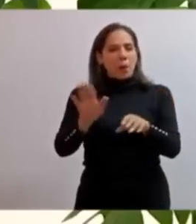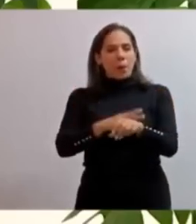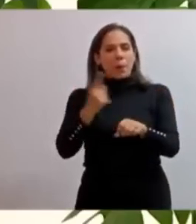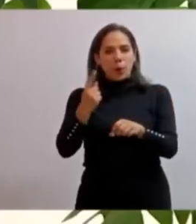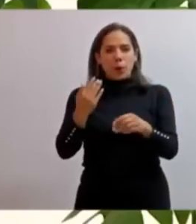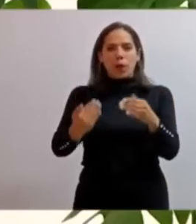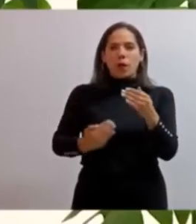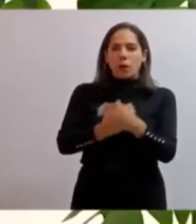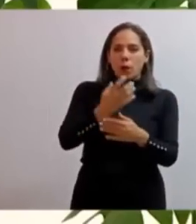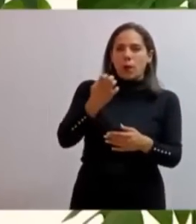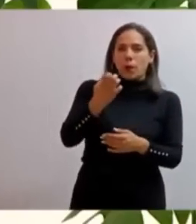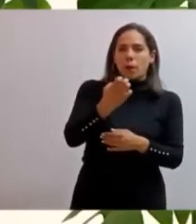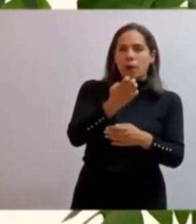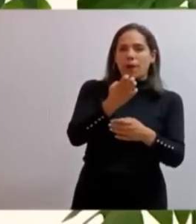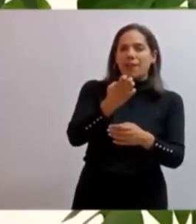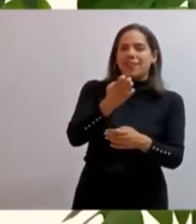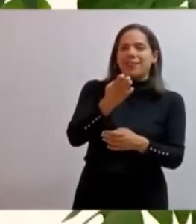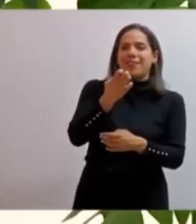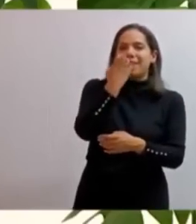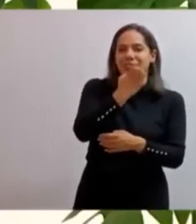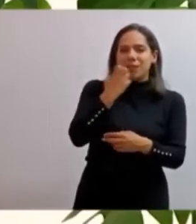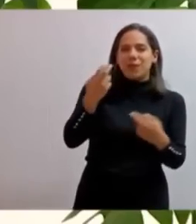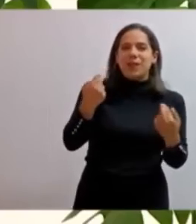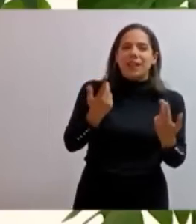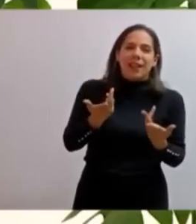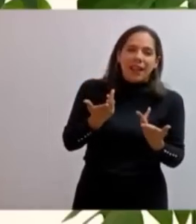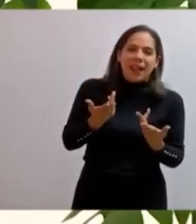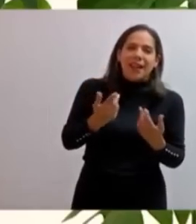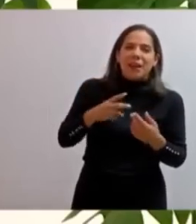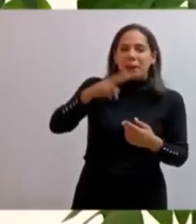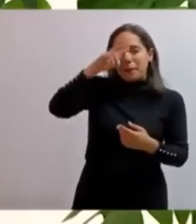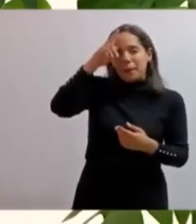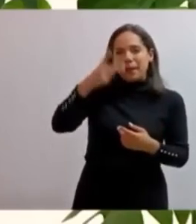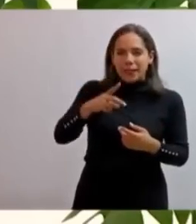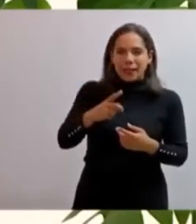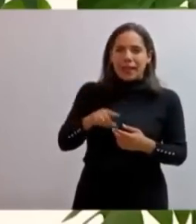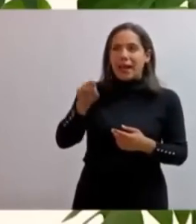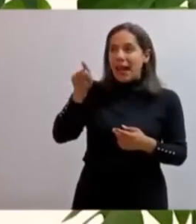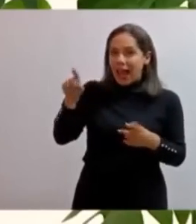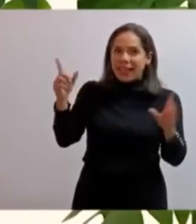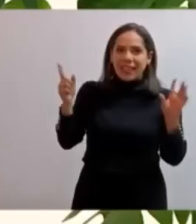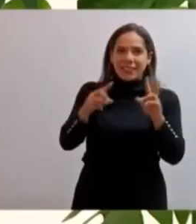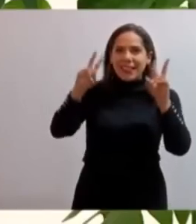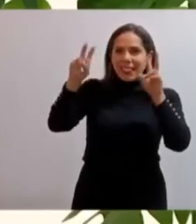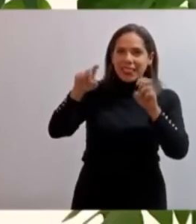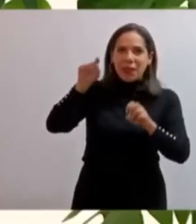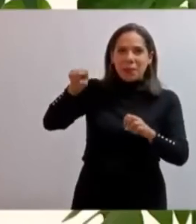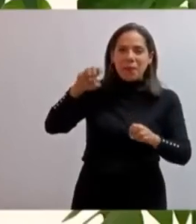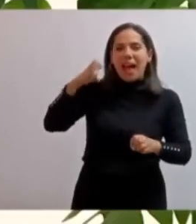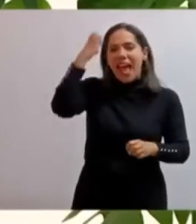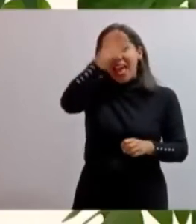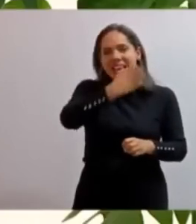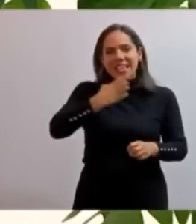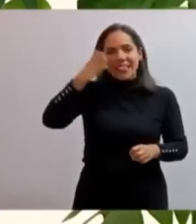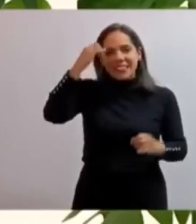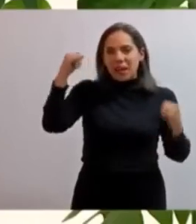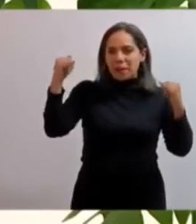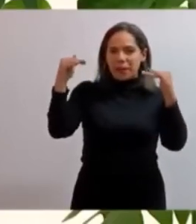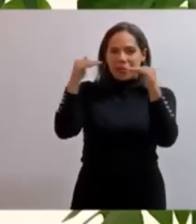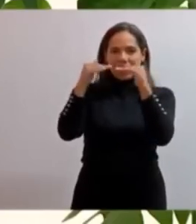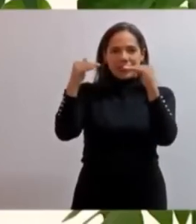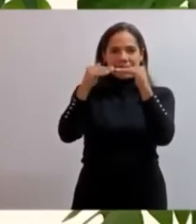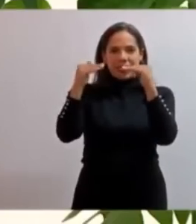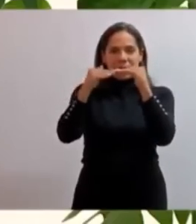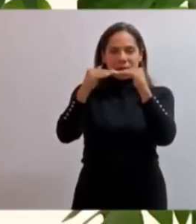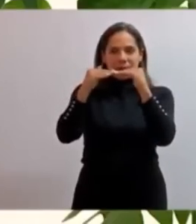nueva escuela mexicana y los exámenes estandarizados. ¿Por dónde retomamos el tema? La verdad es que sí